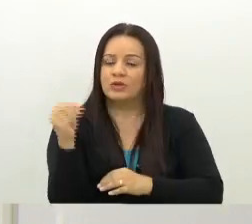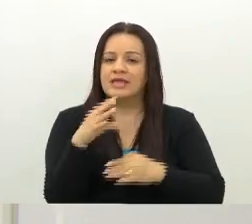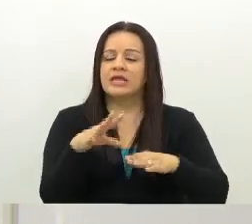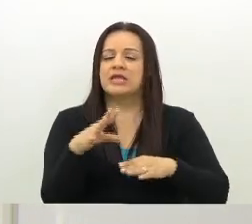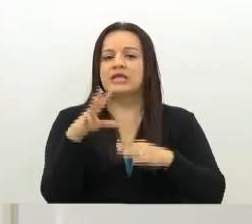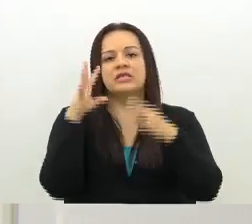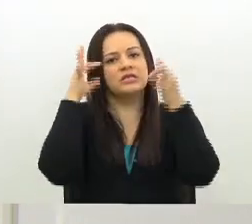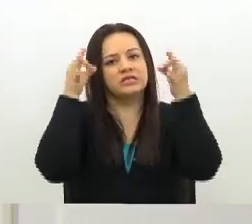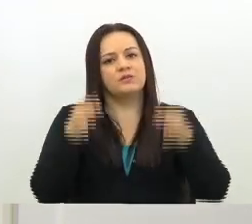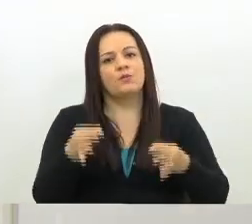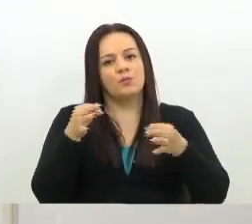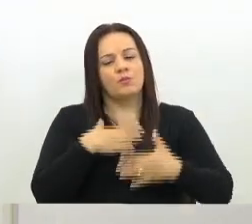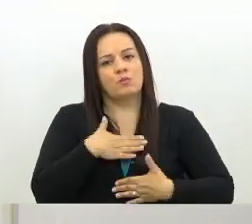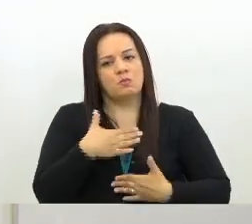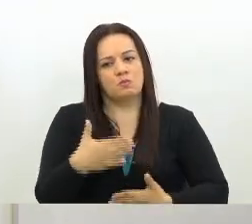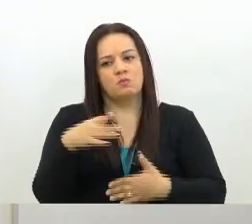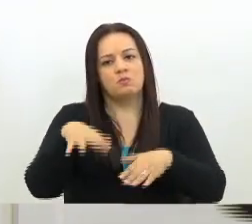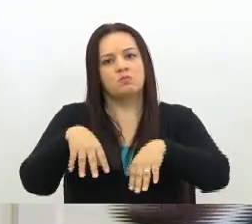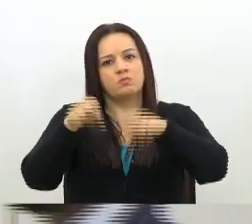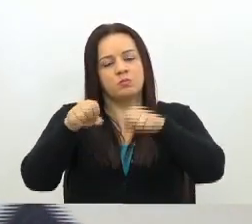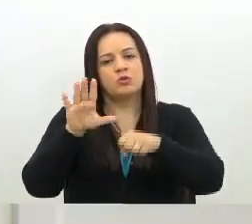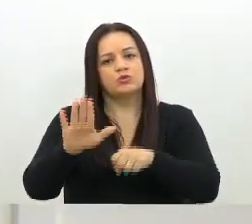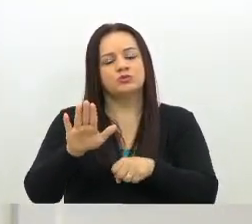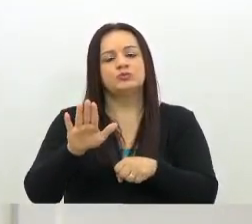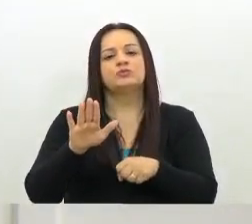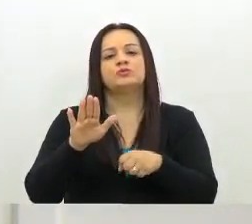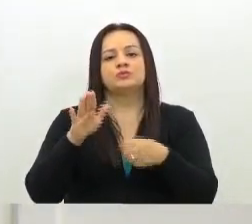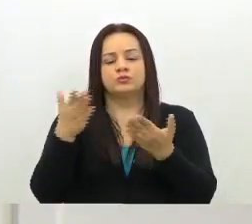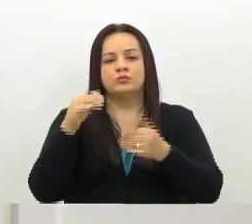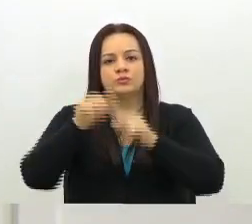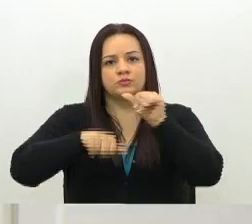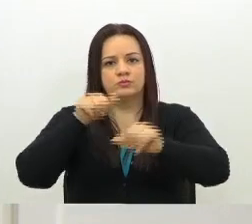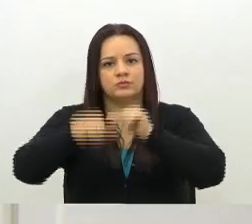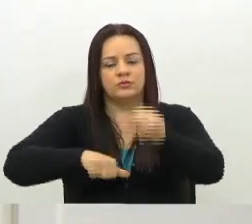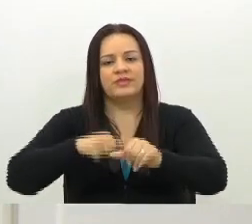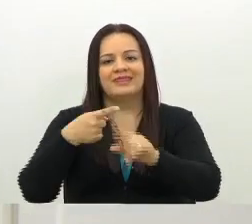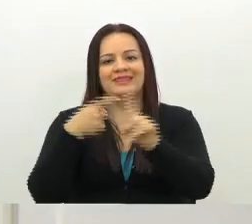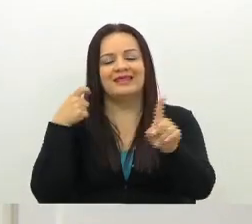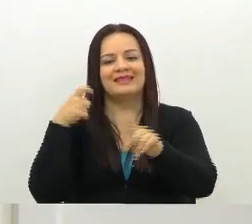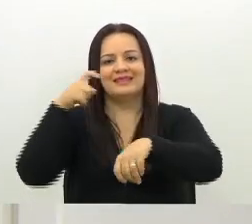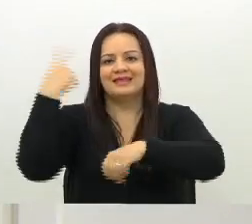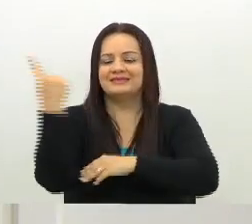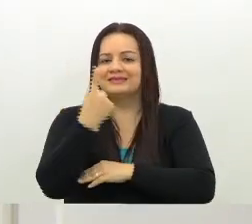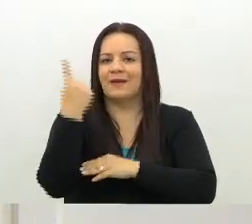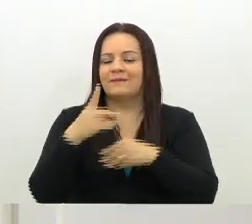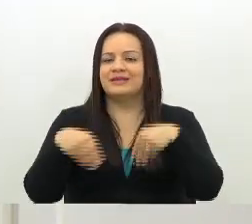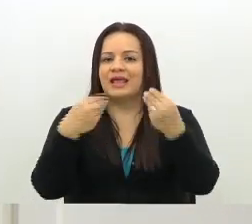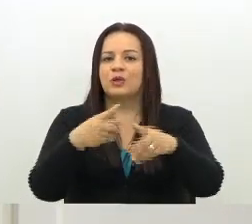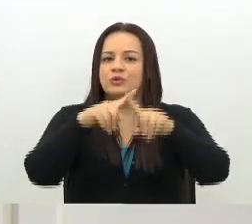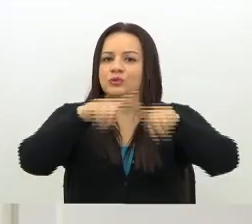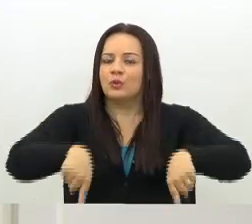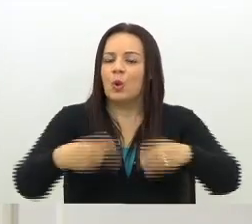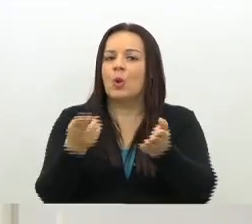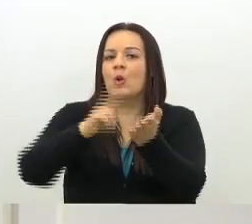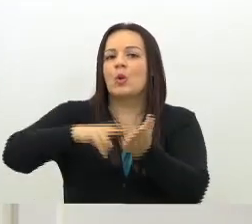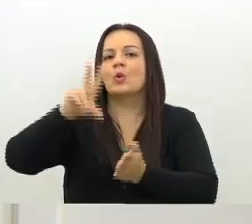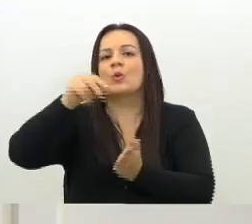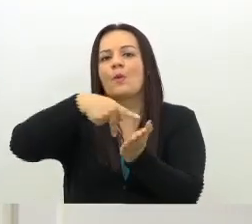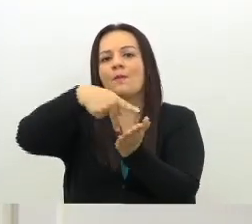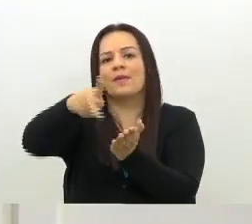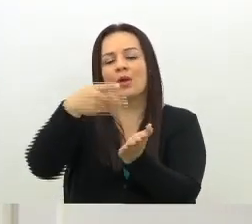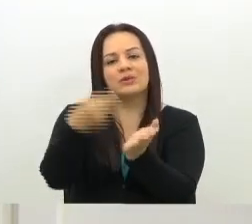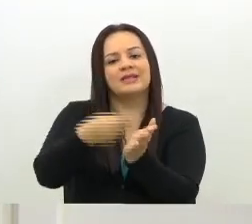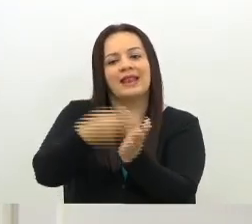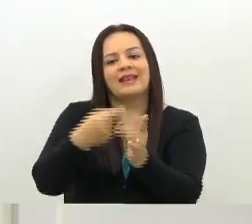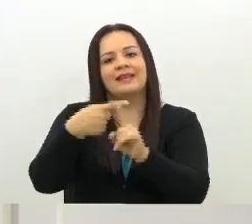ese costo por su lucha. De tal forma, desde siempre se ha dado la suspensión, contrato y el no pago del salario desde